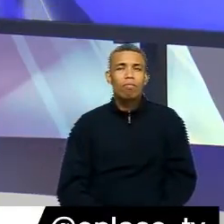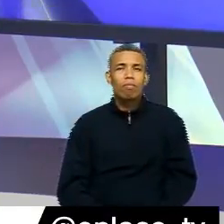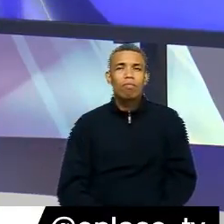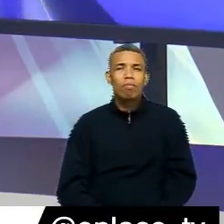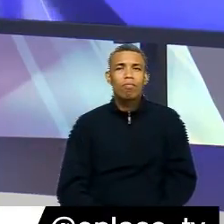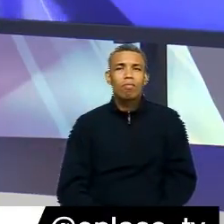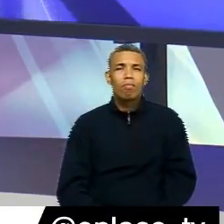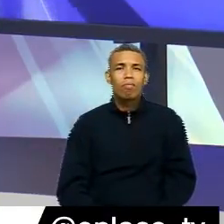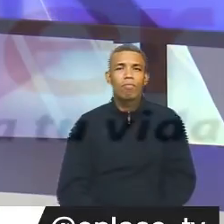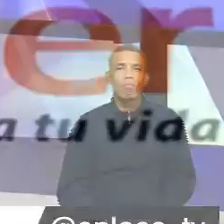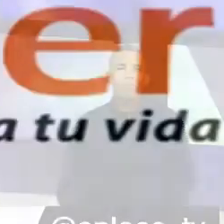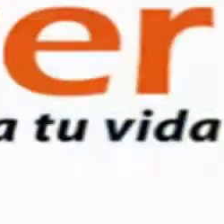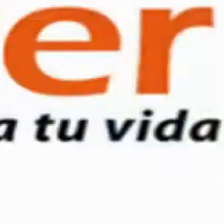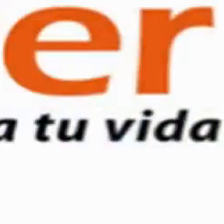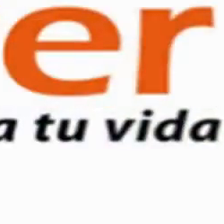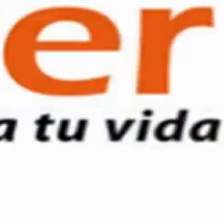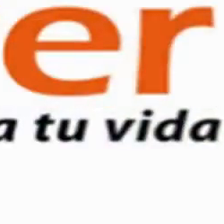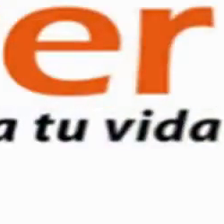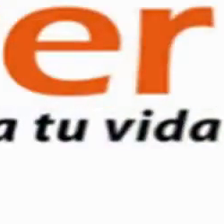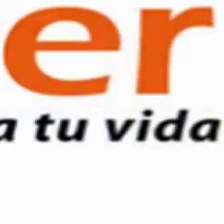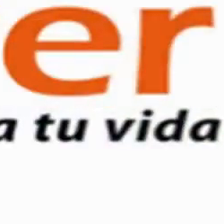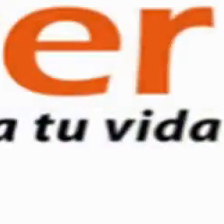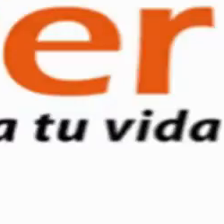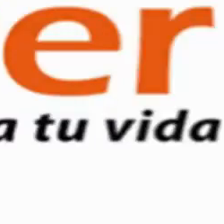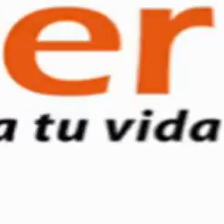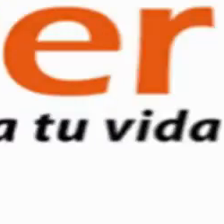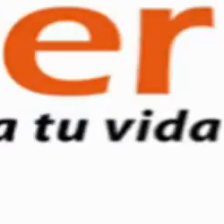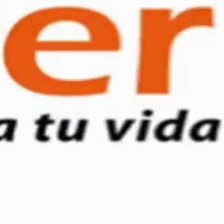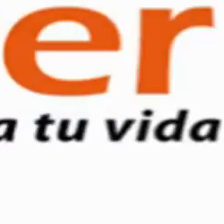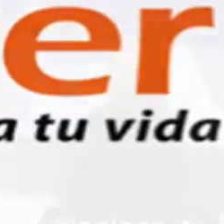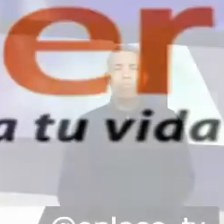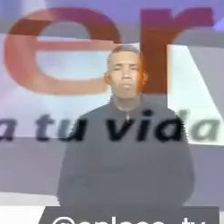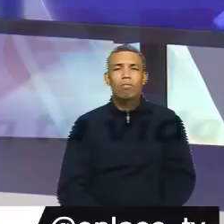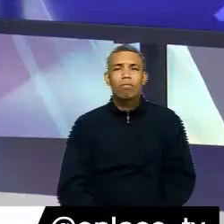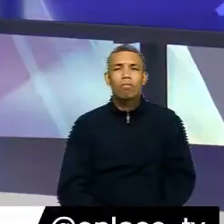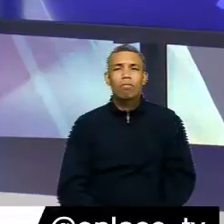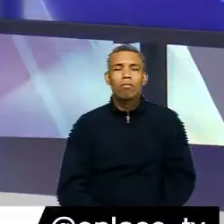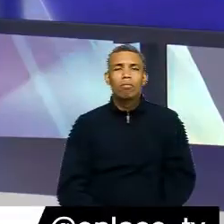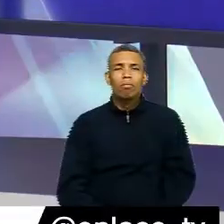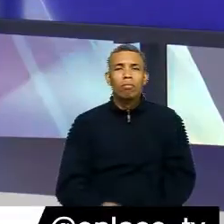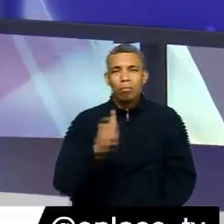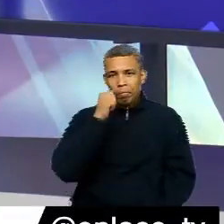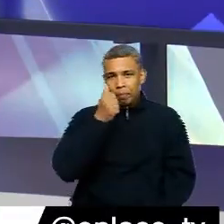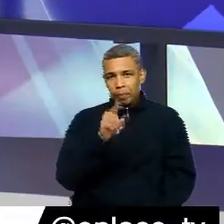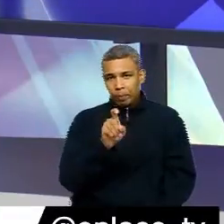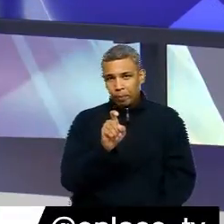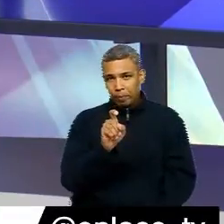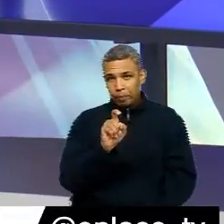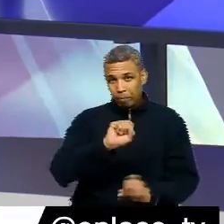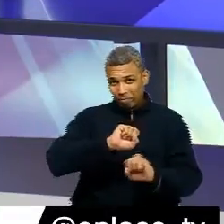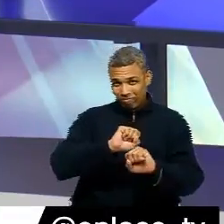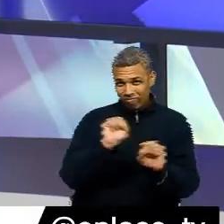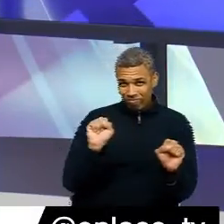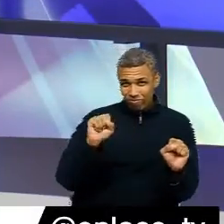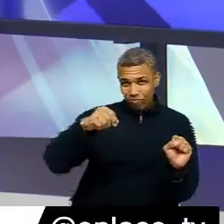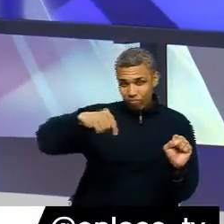de despedirnos les recuerdo, materiales eléctricos, Electrofer, ilumina tu vida. Nos vemos por supuesto mañana 6 en punto de la mañana en Enlace